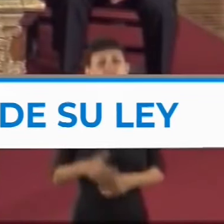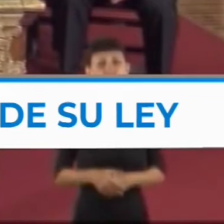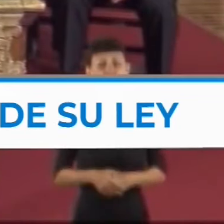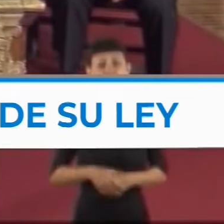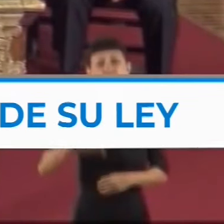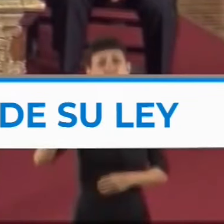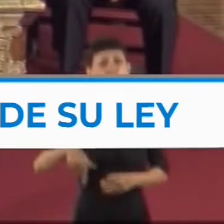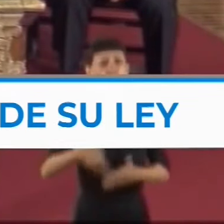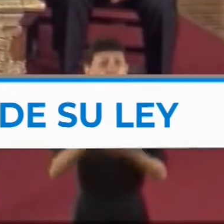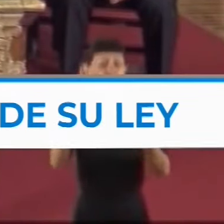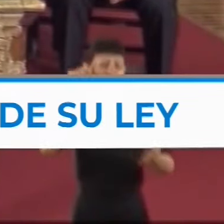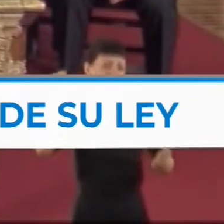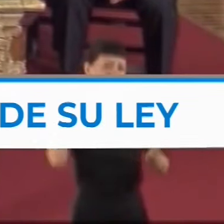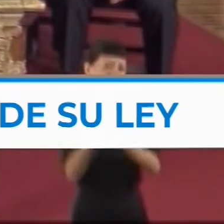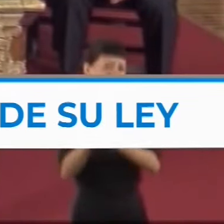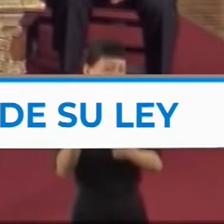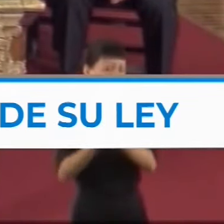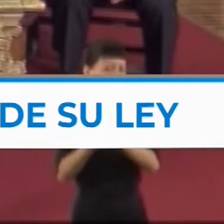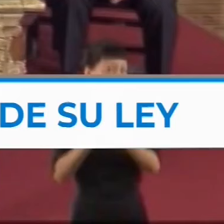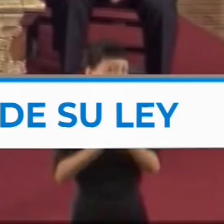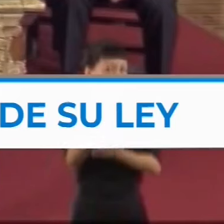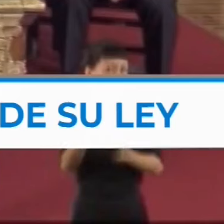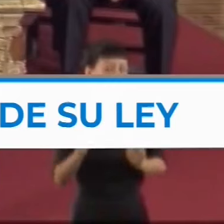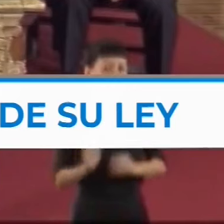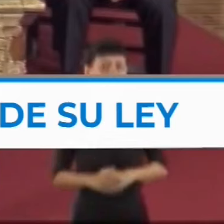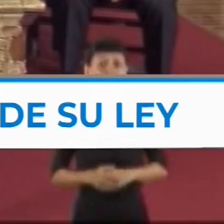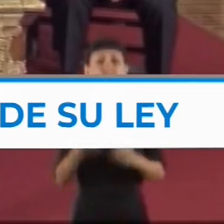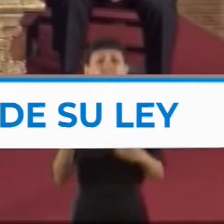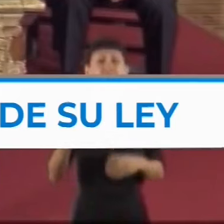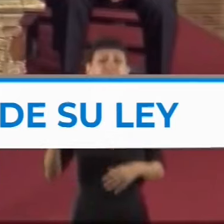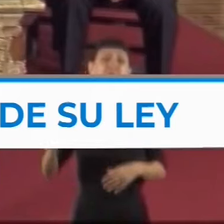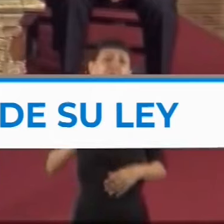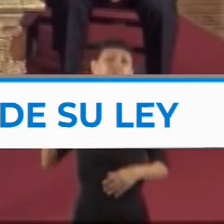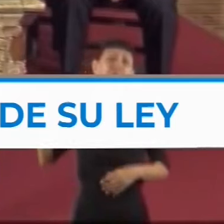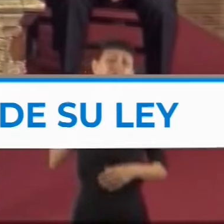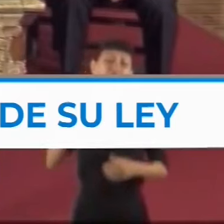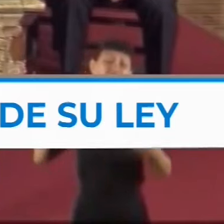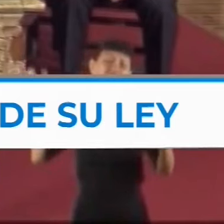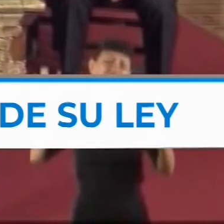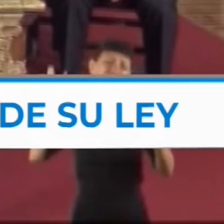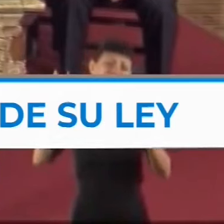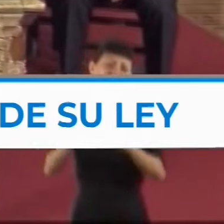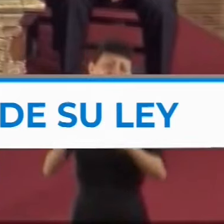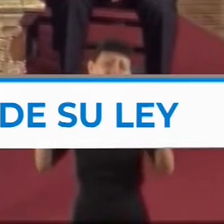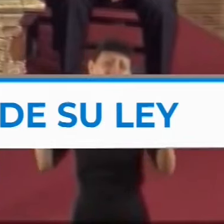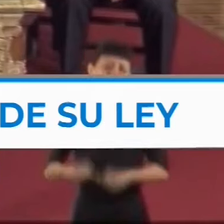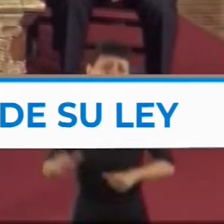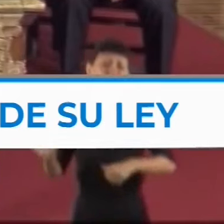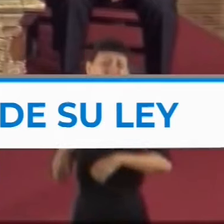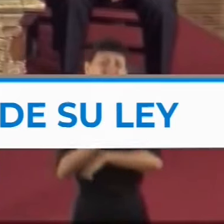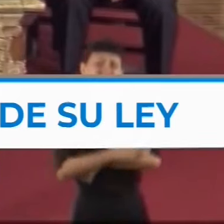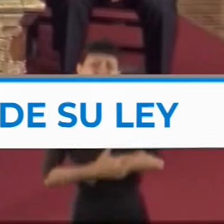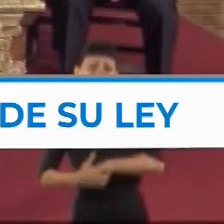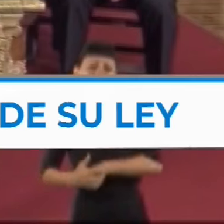un año en vez de los 4 años posibles que tenía el documento original. Además, se compromete a dar un informe mensual al Congreso sobre los